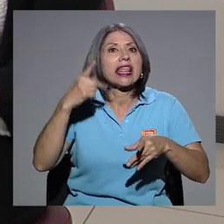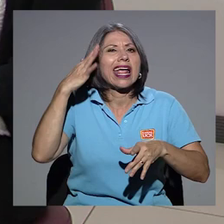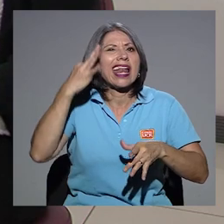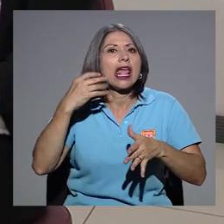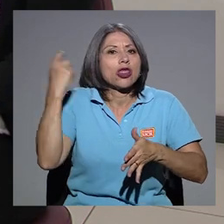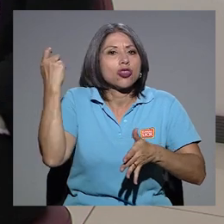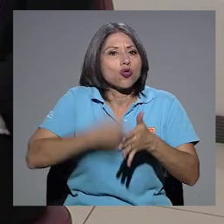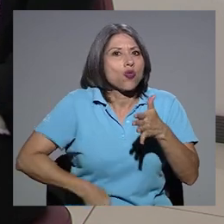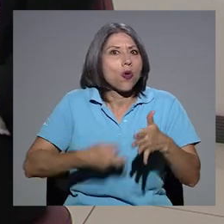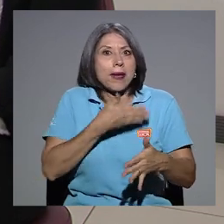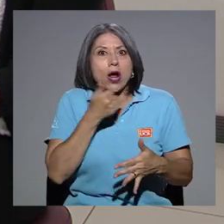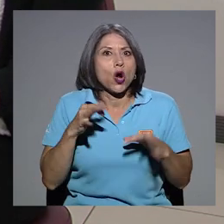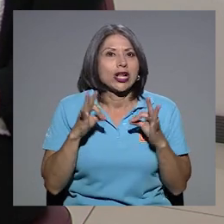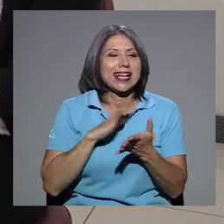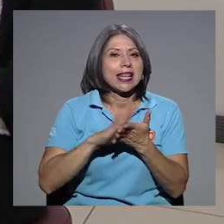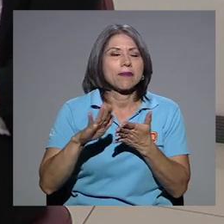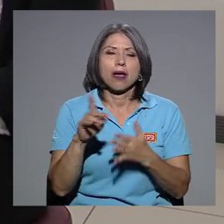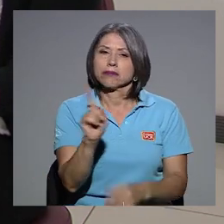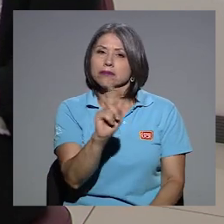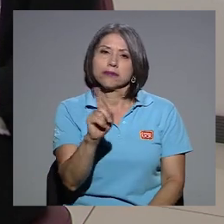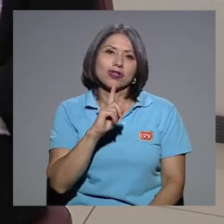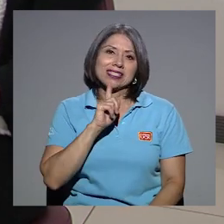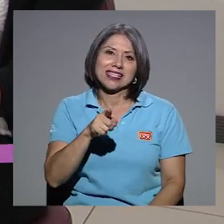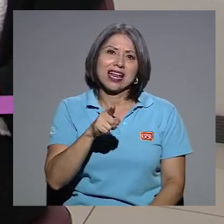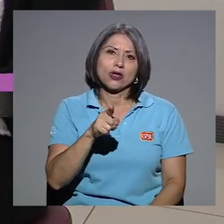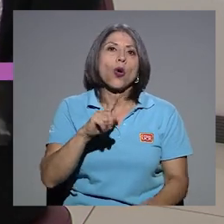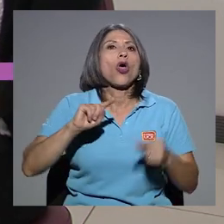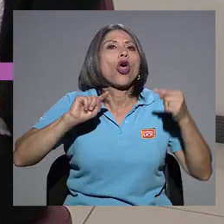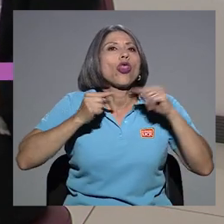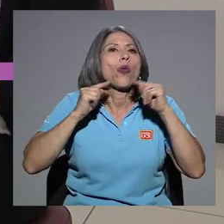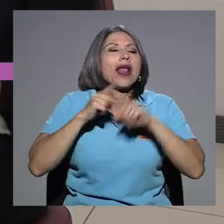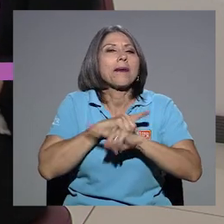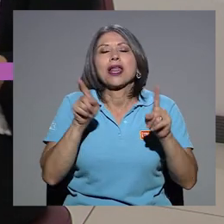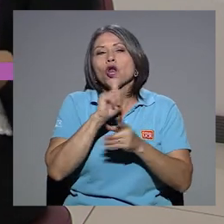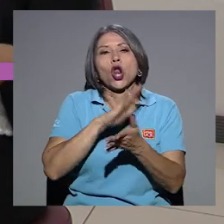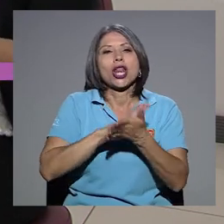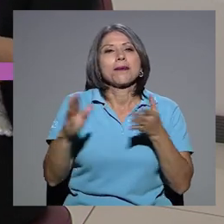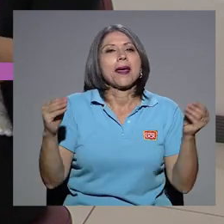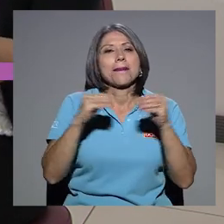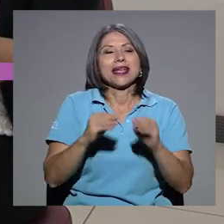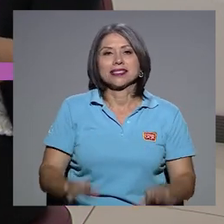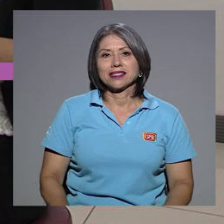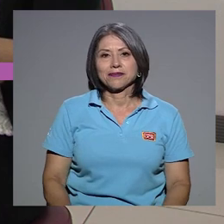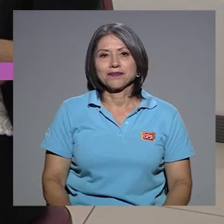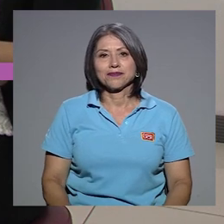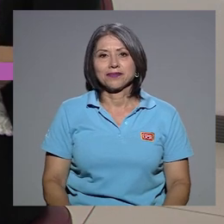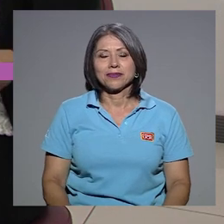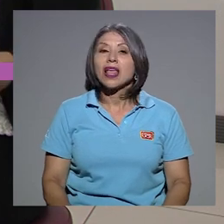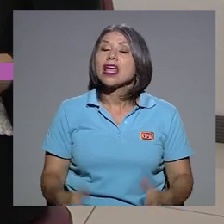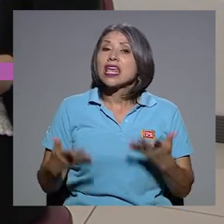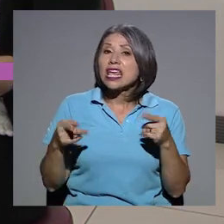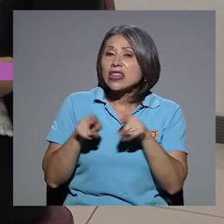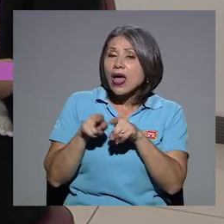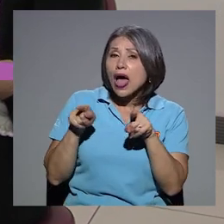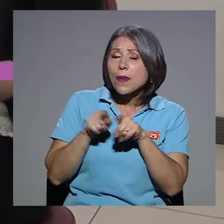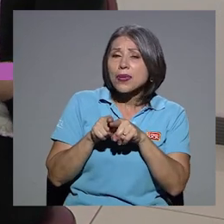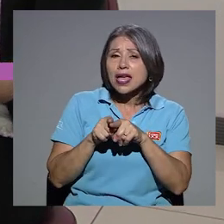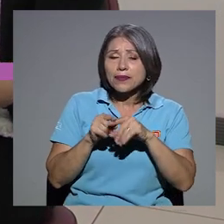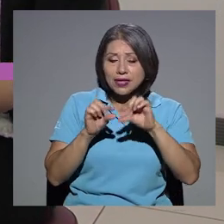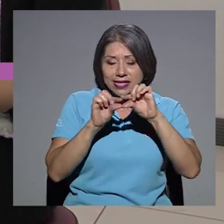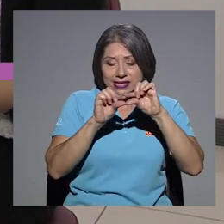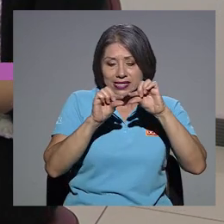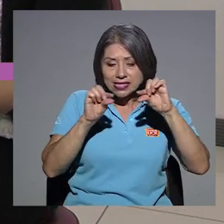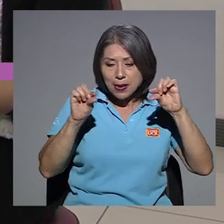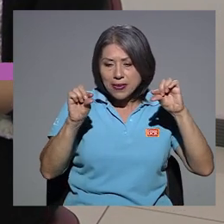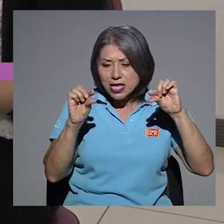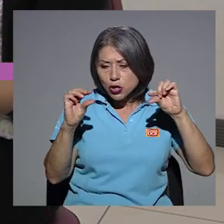duro el cepillo, más limpia, y no es cierto. Lastima, pero no limpia más. Ok, y la punta de los de las hebras, digamos, de los